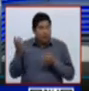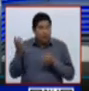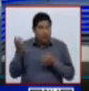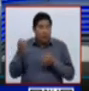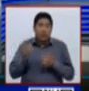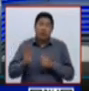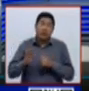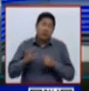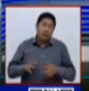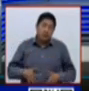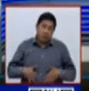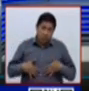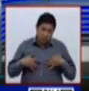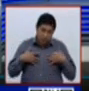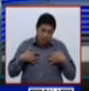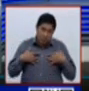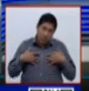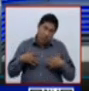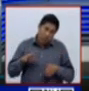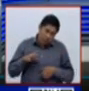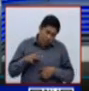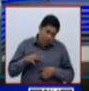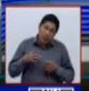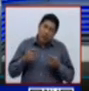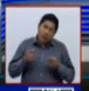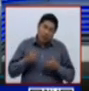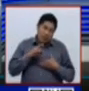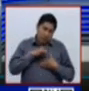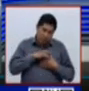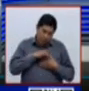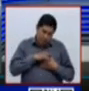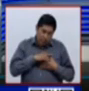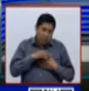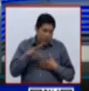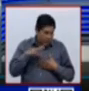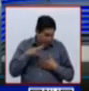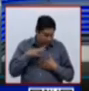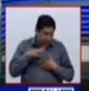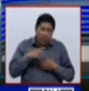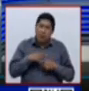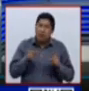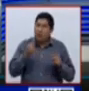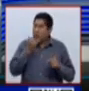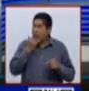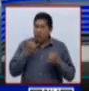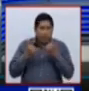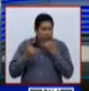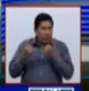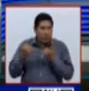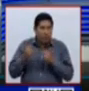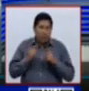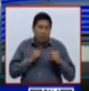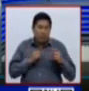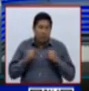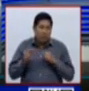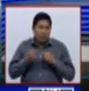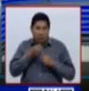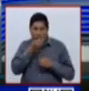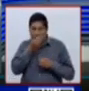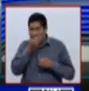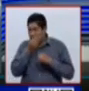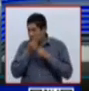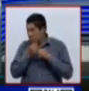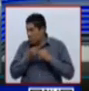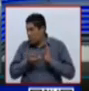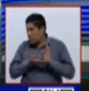de vida que está bien. Trates de ganar unos cuantos pesos. Está bien. Pero el hecho de ya especular, el delito de